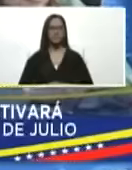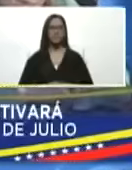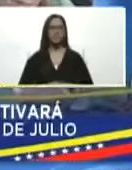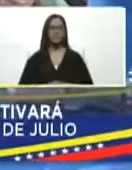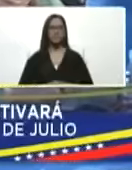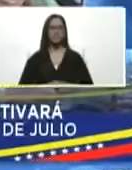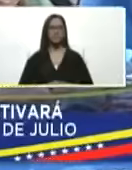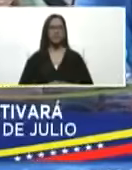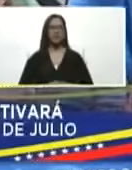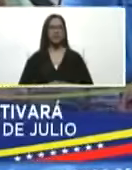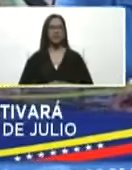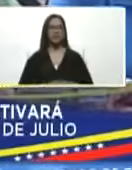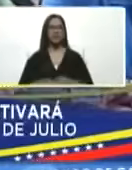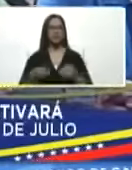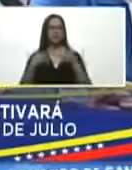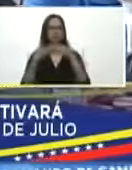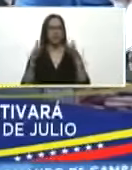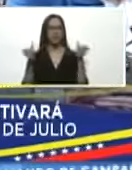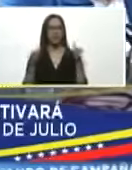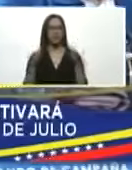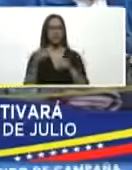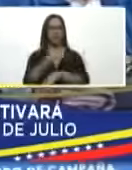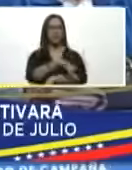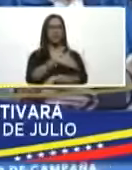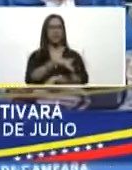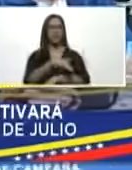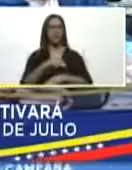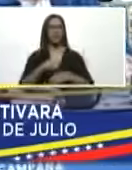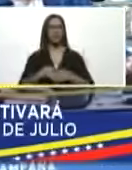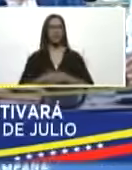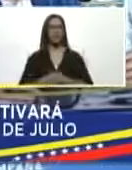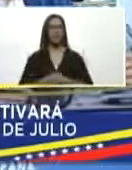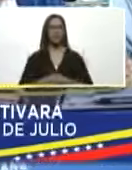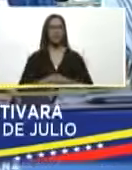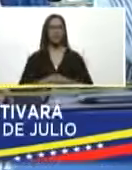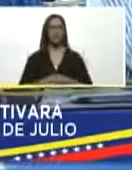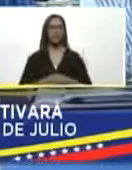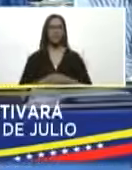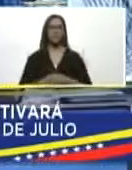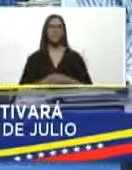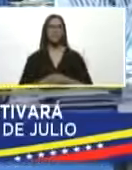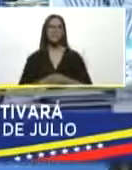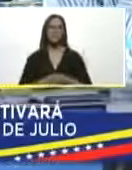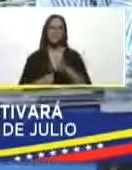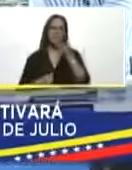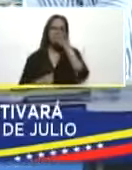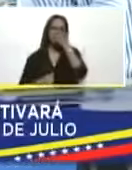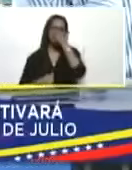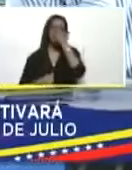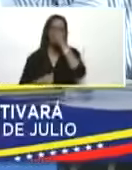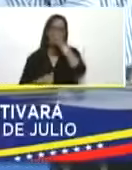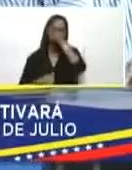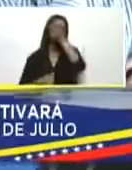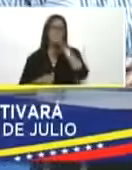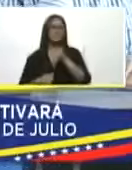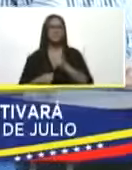¿Pero será que abren las puertas de allá atrás? ¿Ah? Los ventanales.